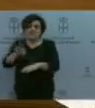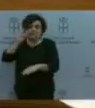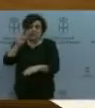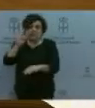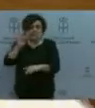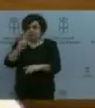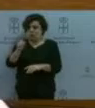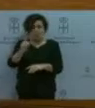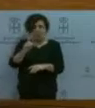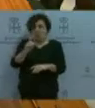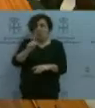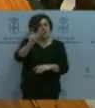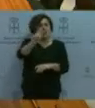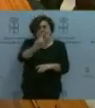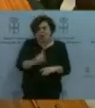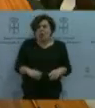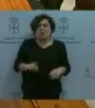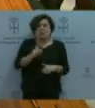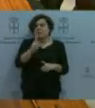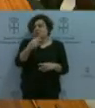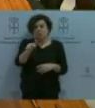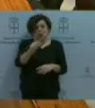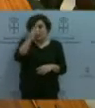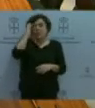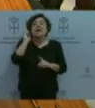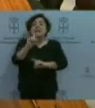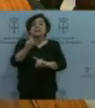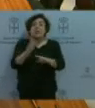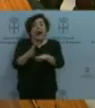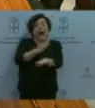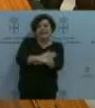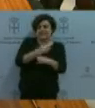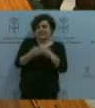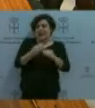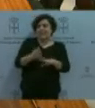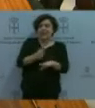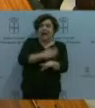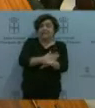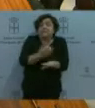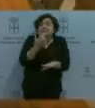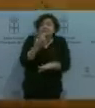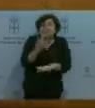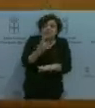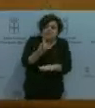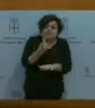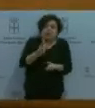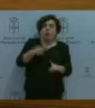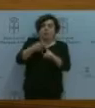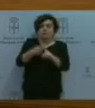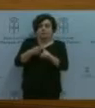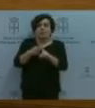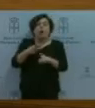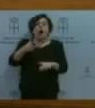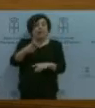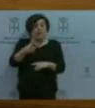haga interpretaciones que no son. Eso se hace previo, si es necesario, para garantizar los derechos de todos. Lo que está claro, señorías, es que vamos a